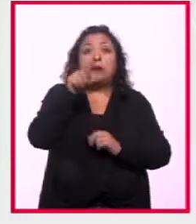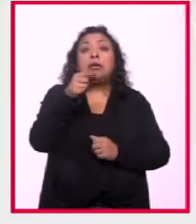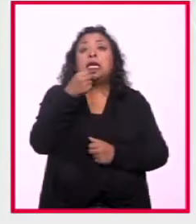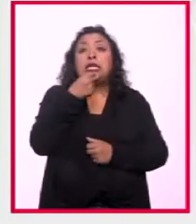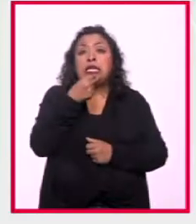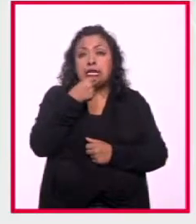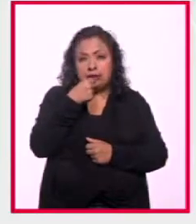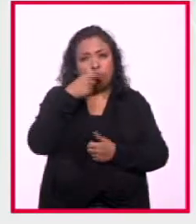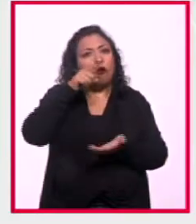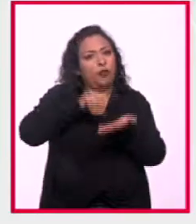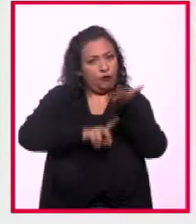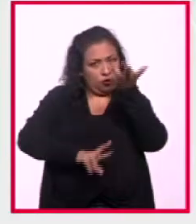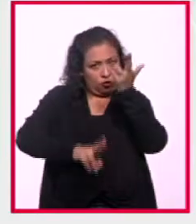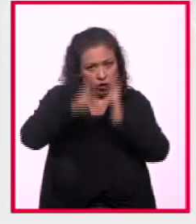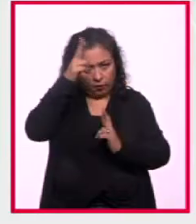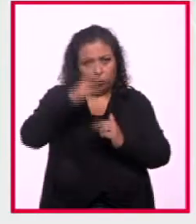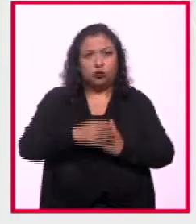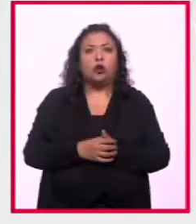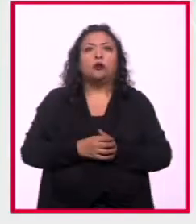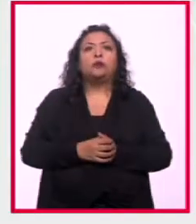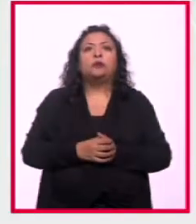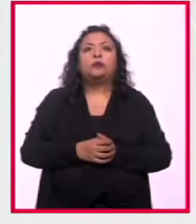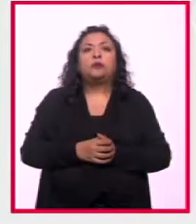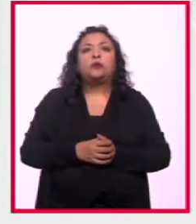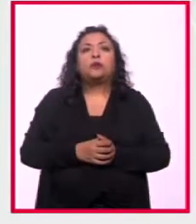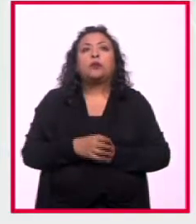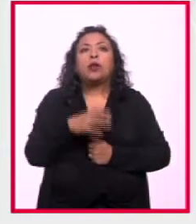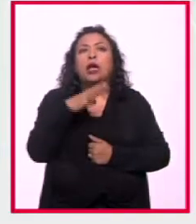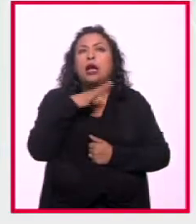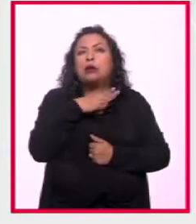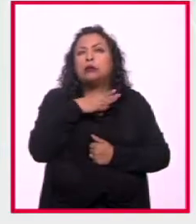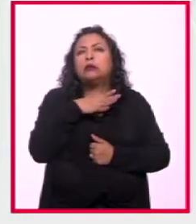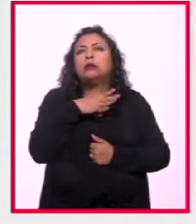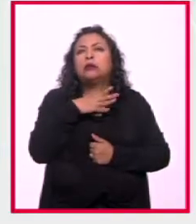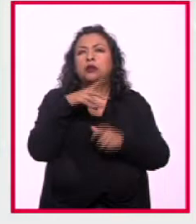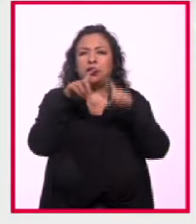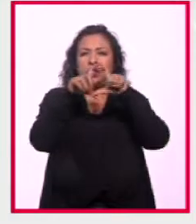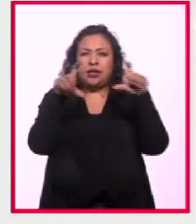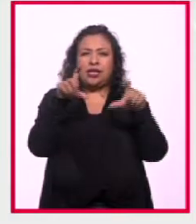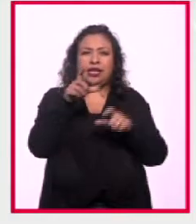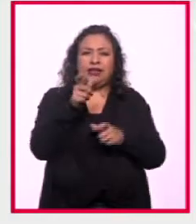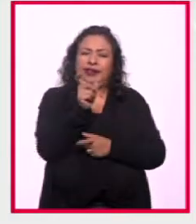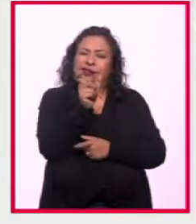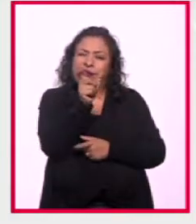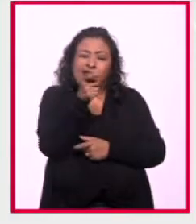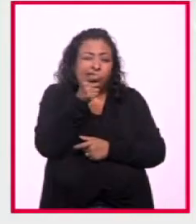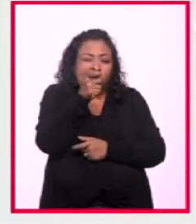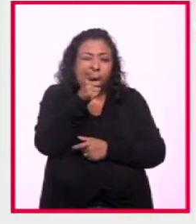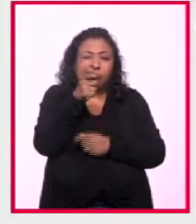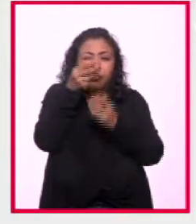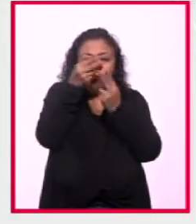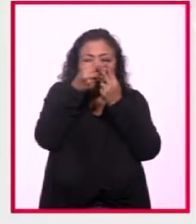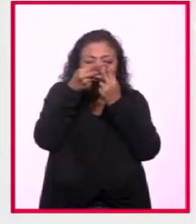niños en la revolución habrá unos códigos qr que quien quiera acceder a ellos